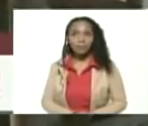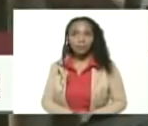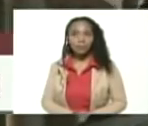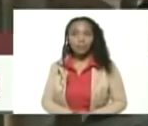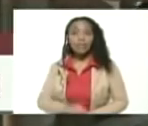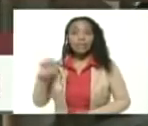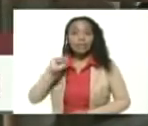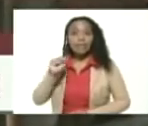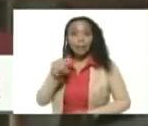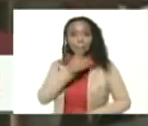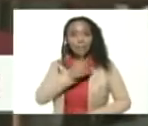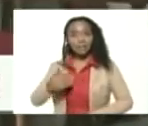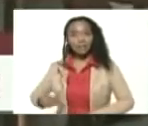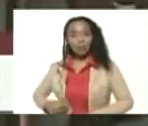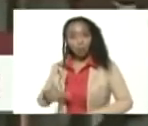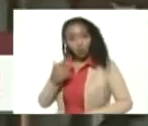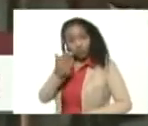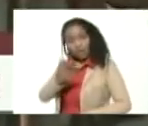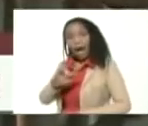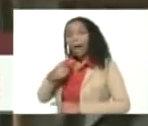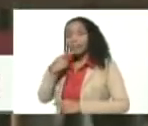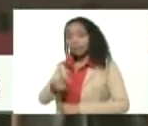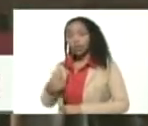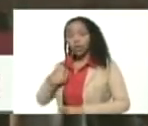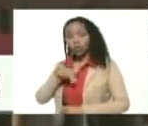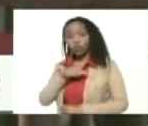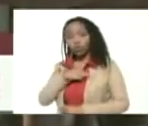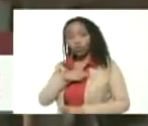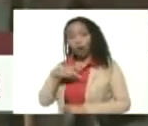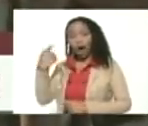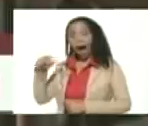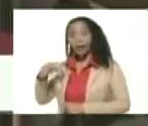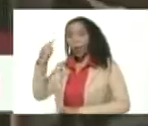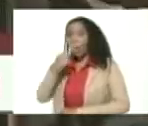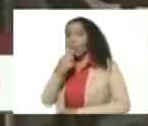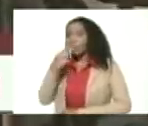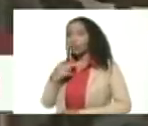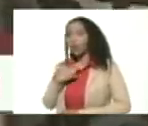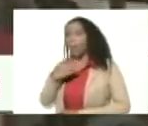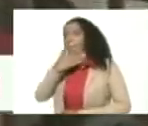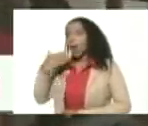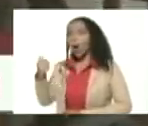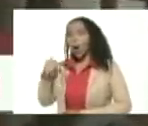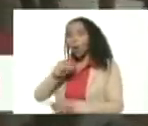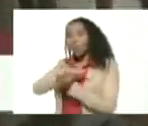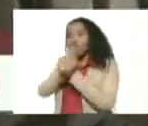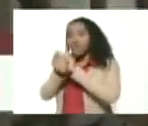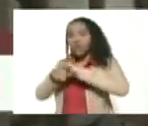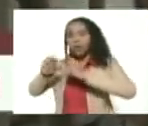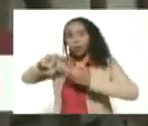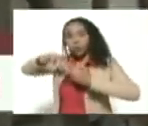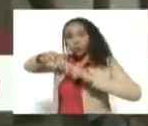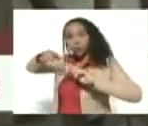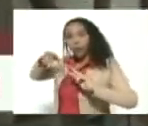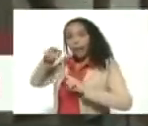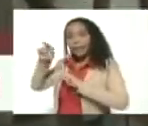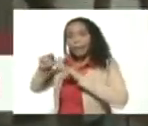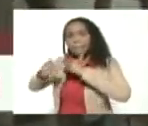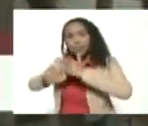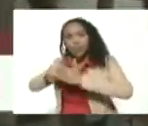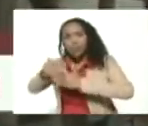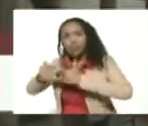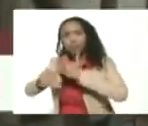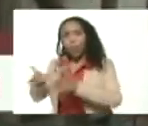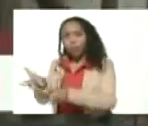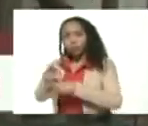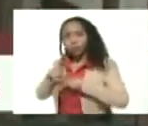Así es, presidente. Como usted lo ha dicho, bueno, estamos comprometidos con el mejoramiento de la genética. Es un proceso que ha sido